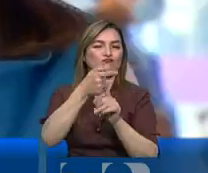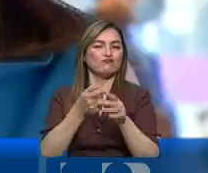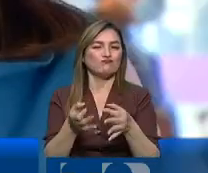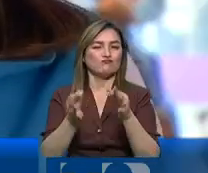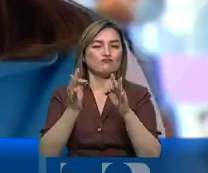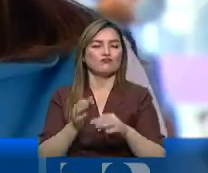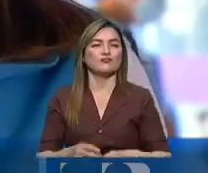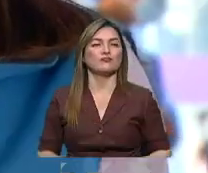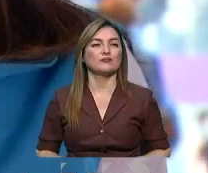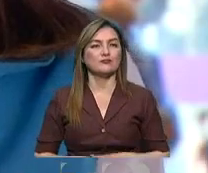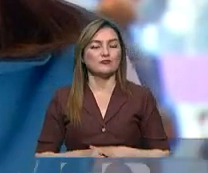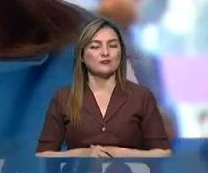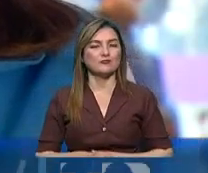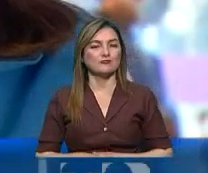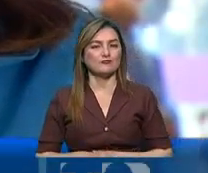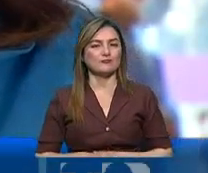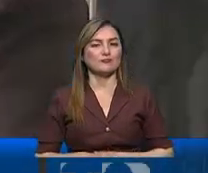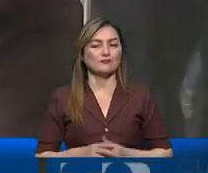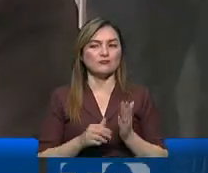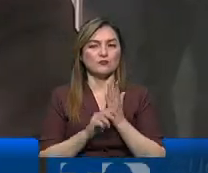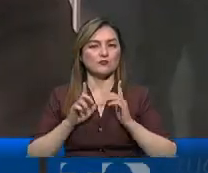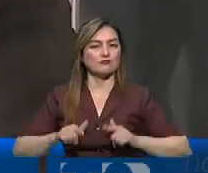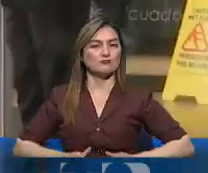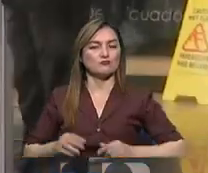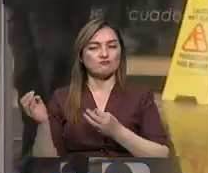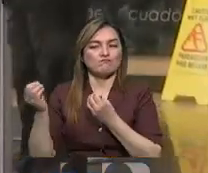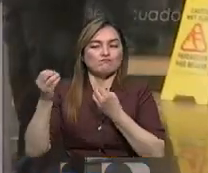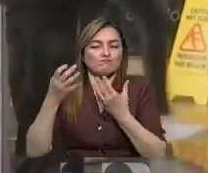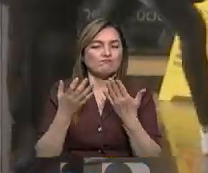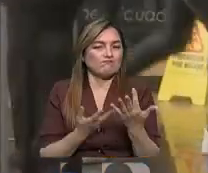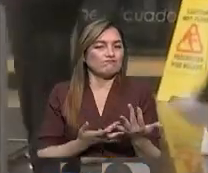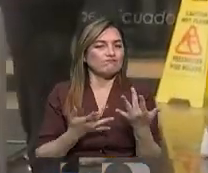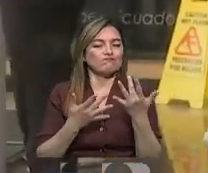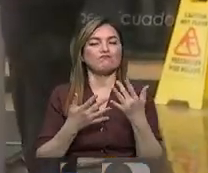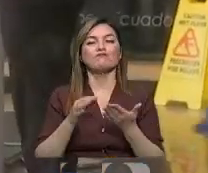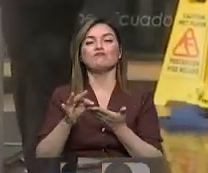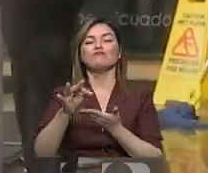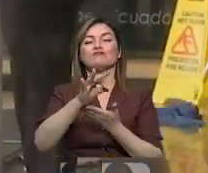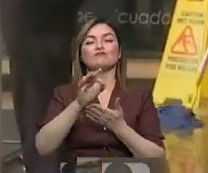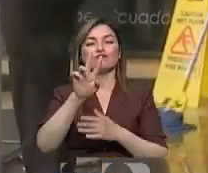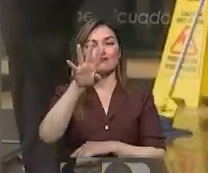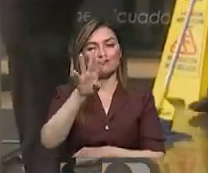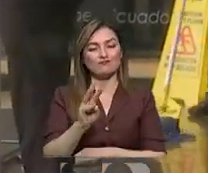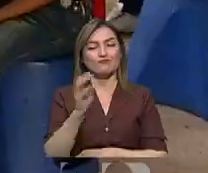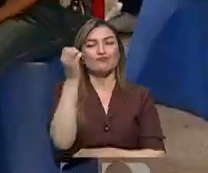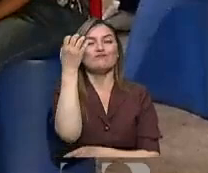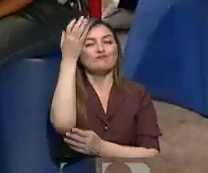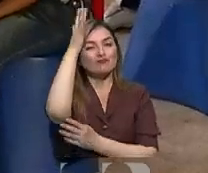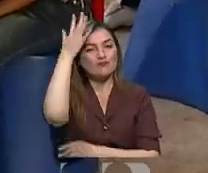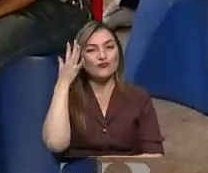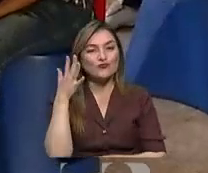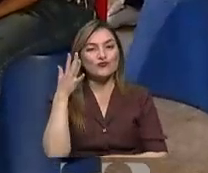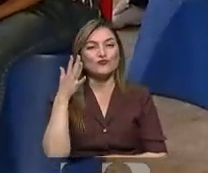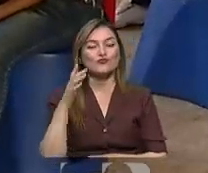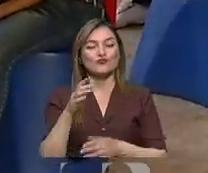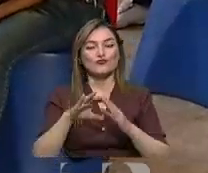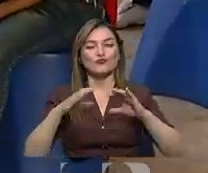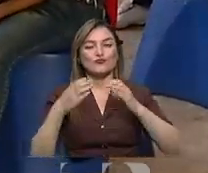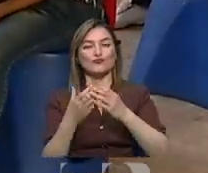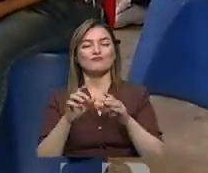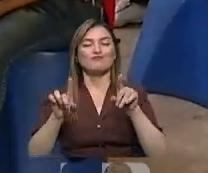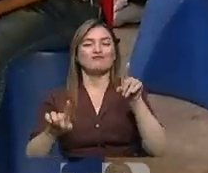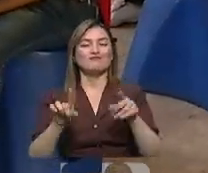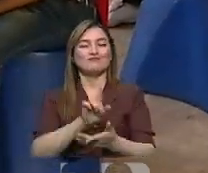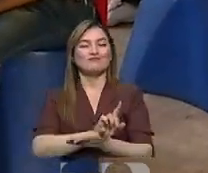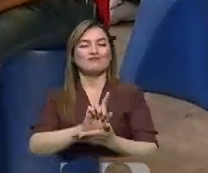esperemos los lineamientos oficiales en tanto otros 26 cantones están en semáforo amarillo allí las clases serán